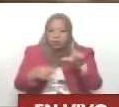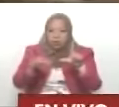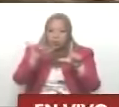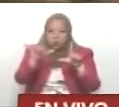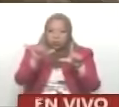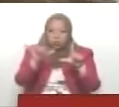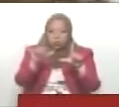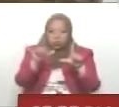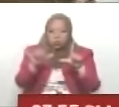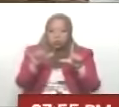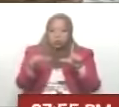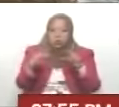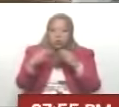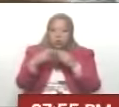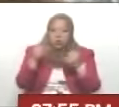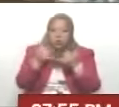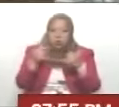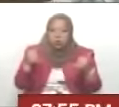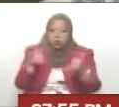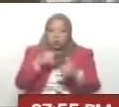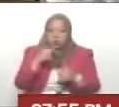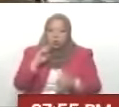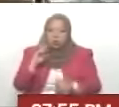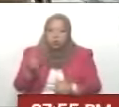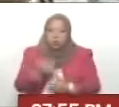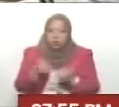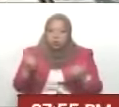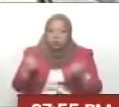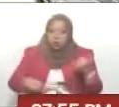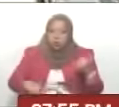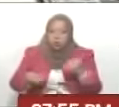por ejemplo, en el caso del cable con Ucrania, entonces le cortan la...